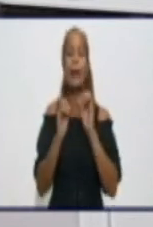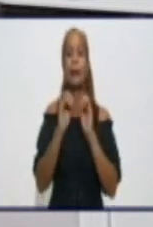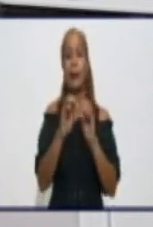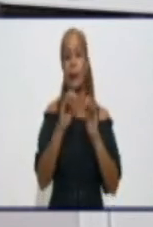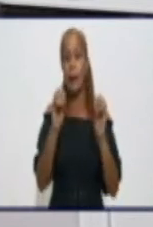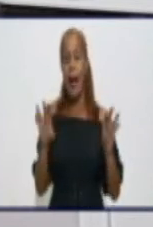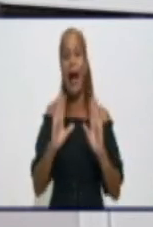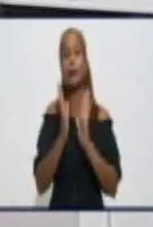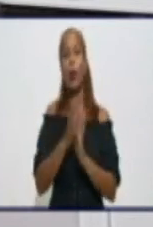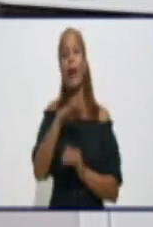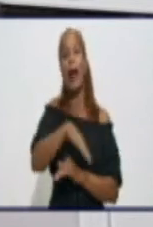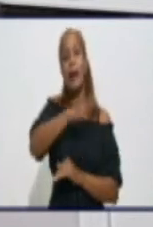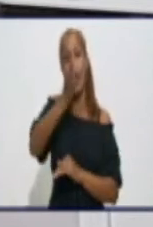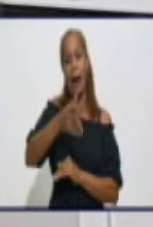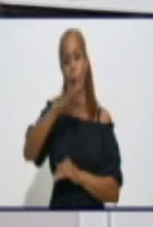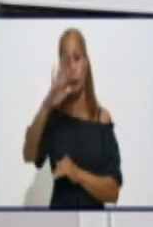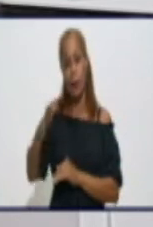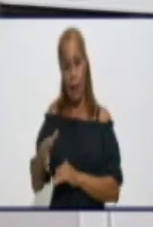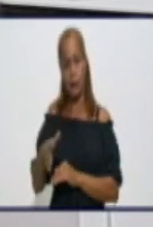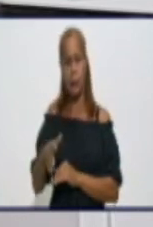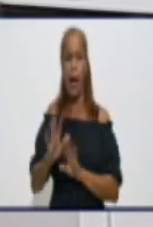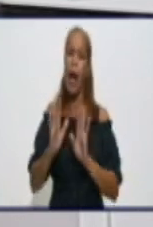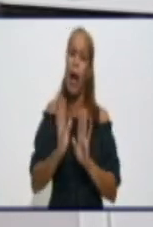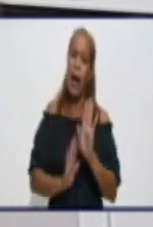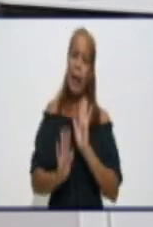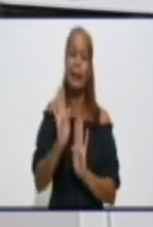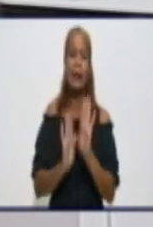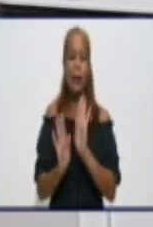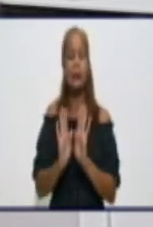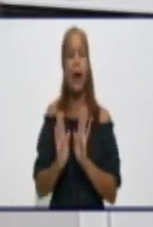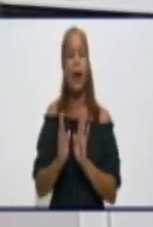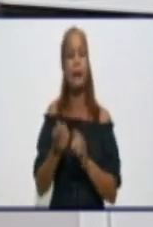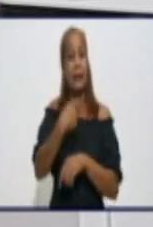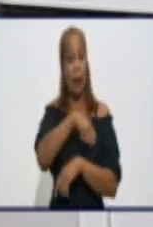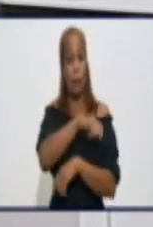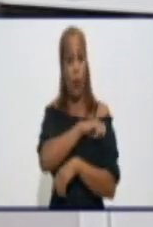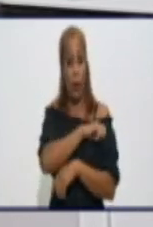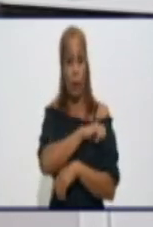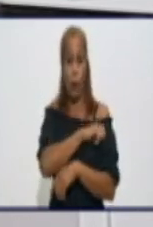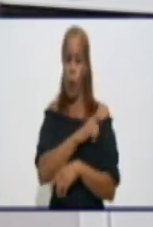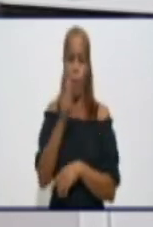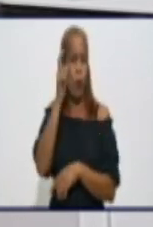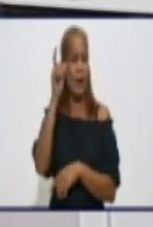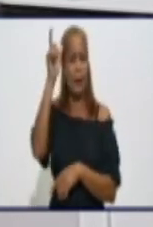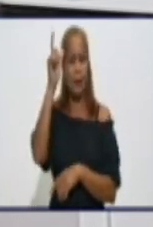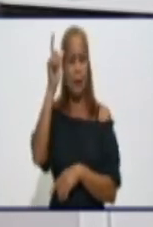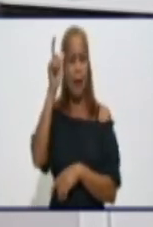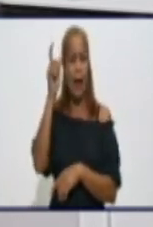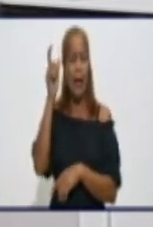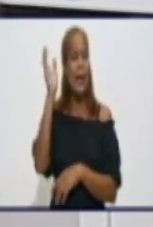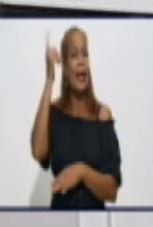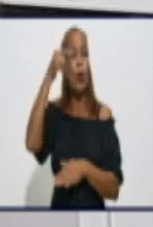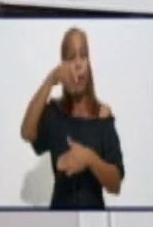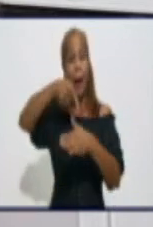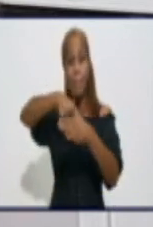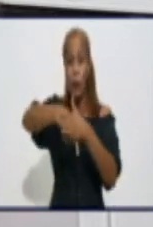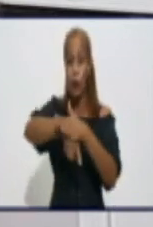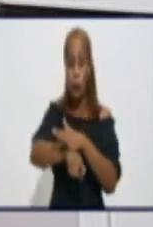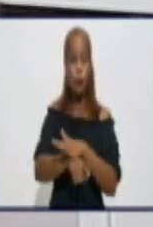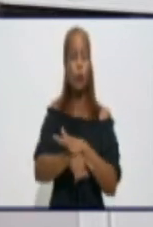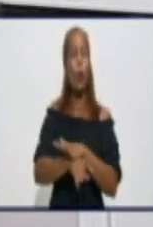montaña, quizás a la tienda del pueblo que está allá en cirugía, en Boyarriba, o en las Guásimas, en ese propio